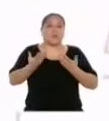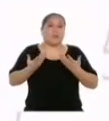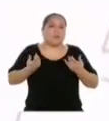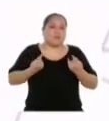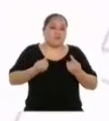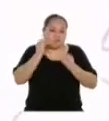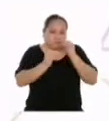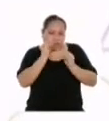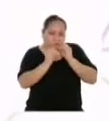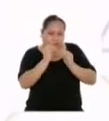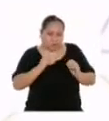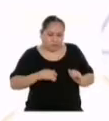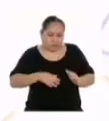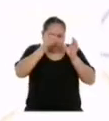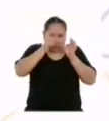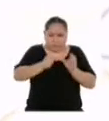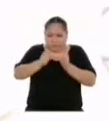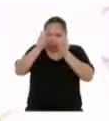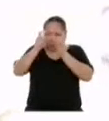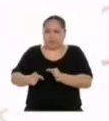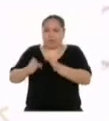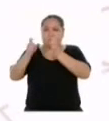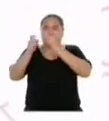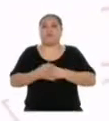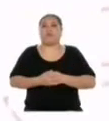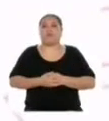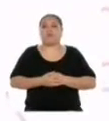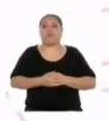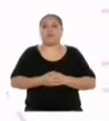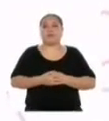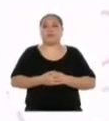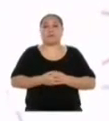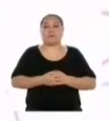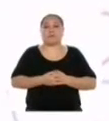una adaptación del gráfico de barras.